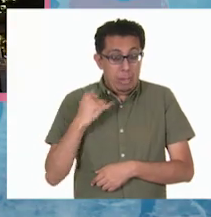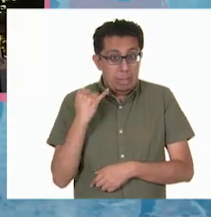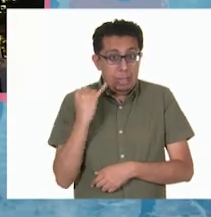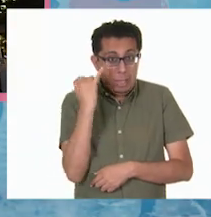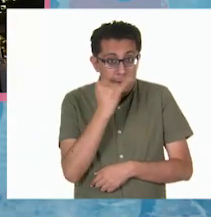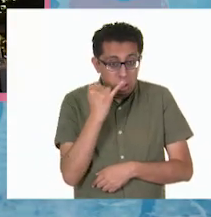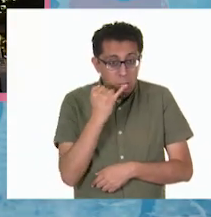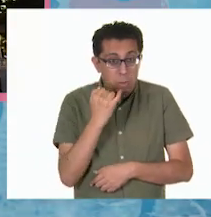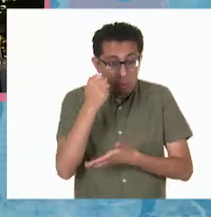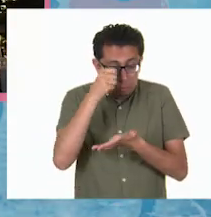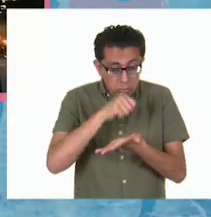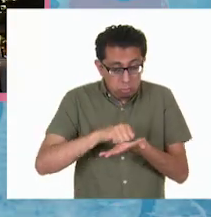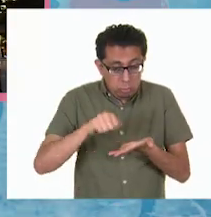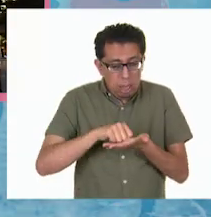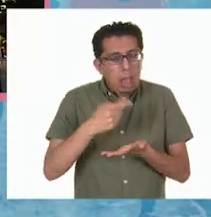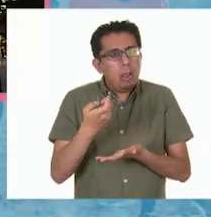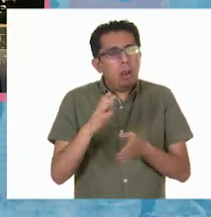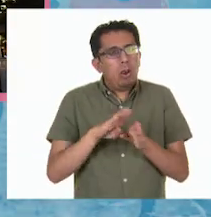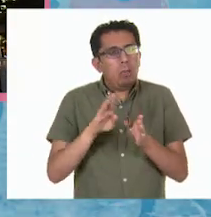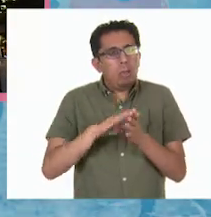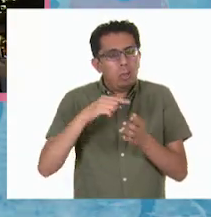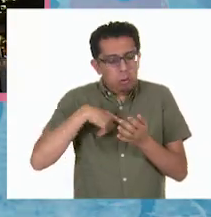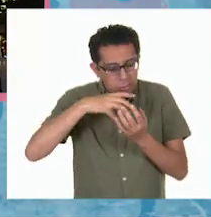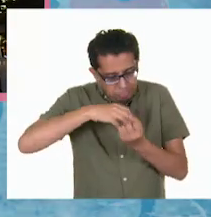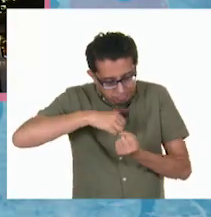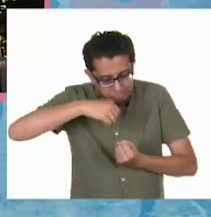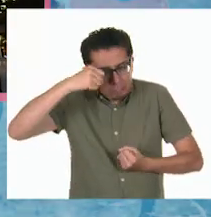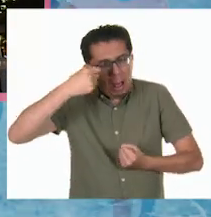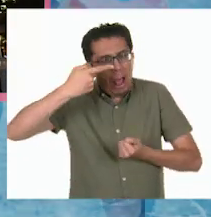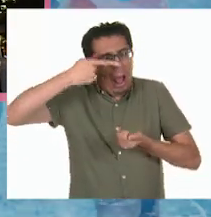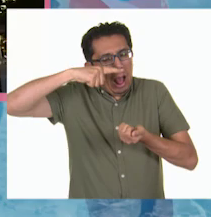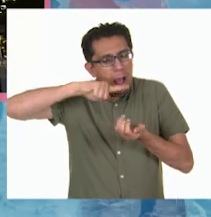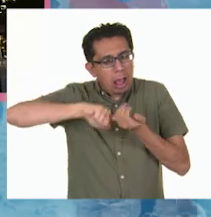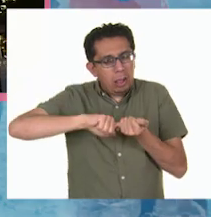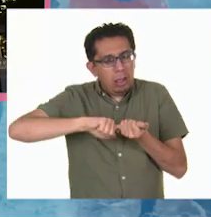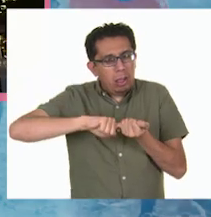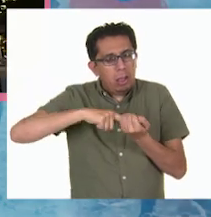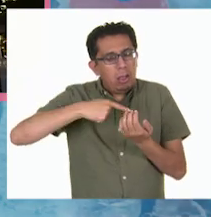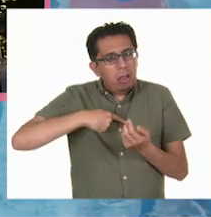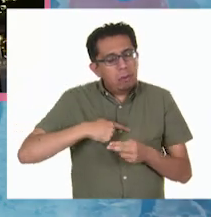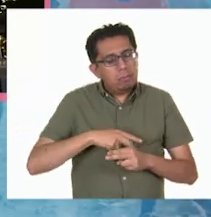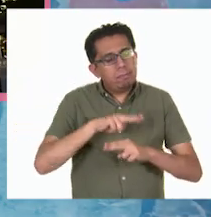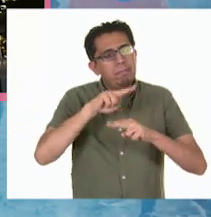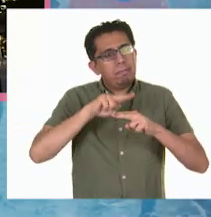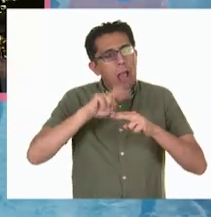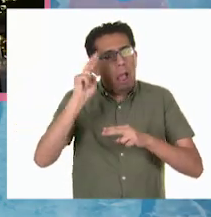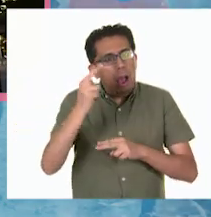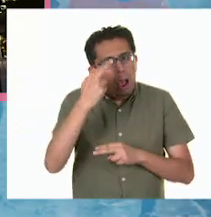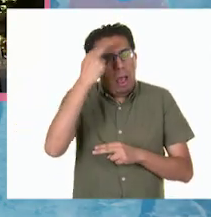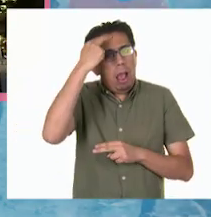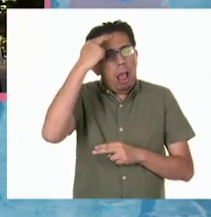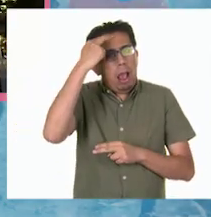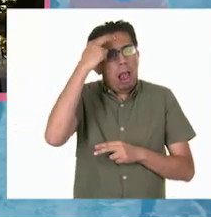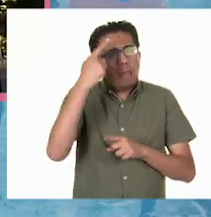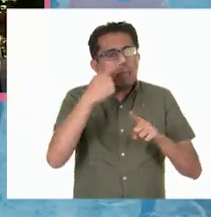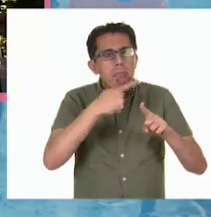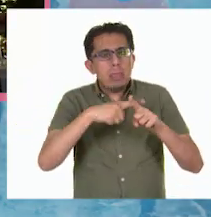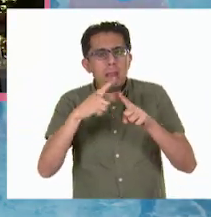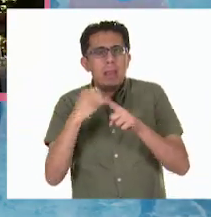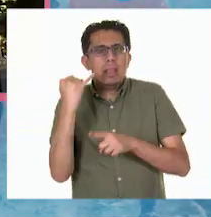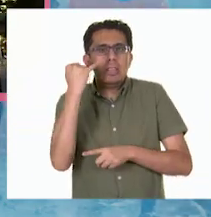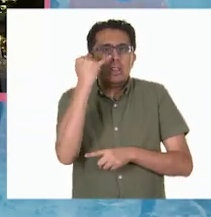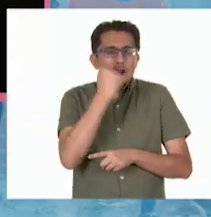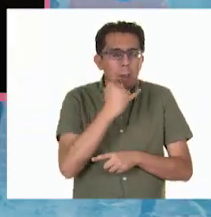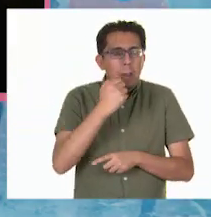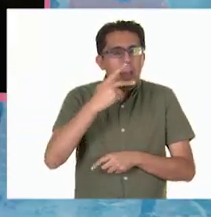viaje interior hacia adentro, ¿no? De sentarte y poder traer otra vez a la mente todas las lenguas, las voces de